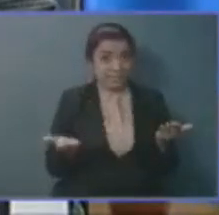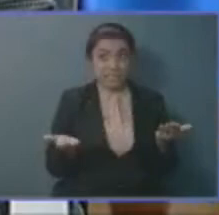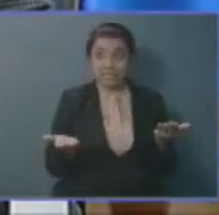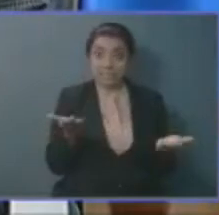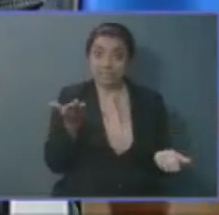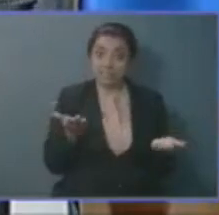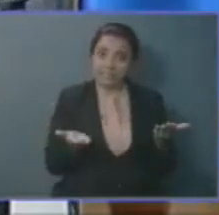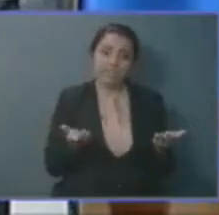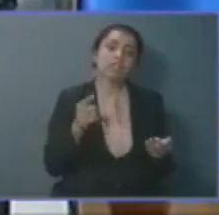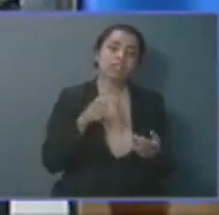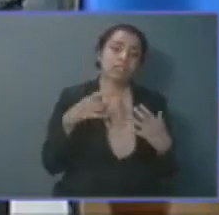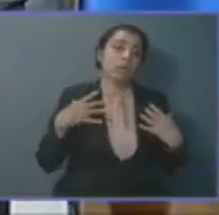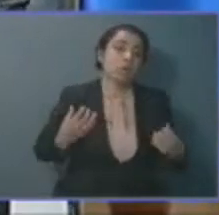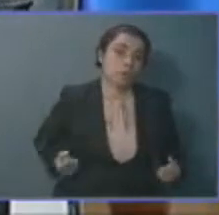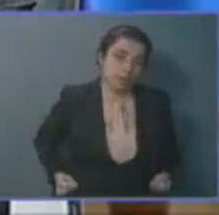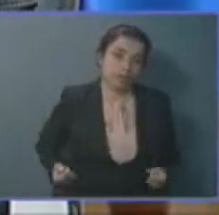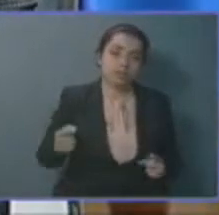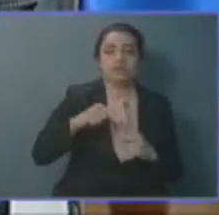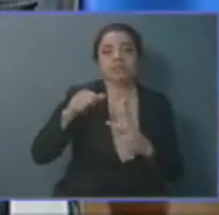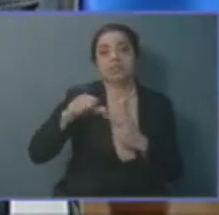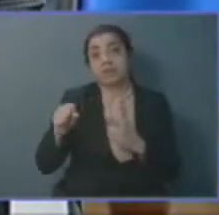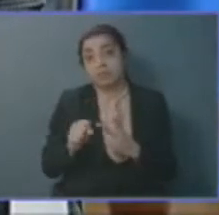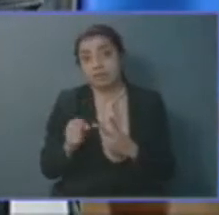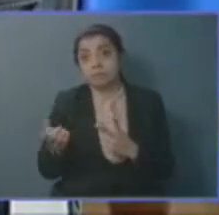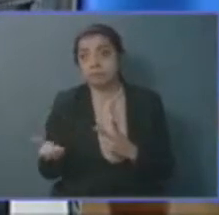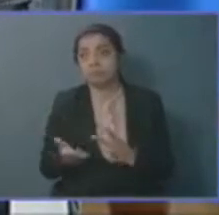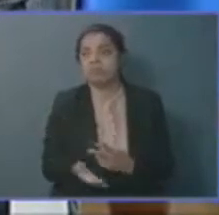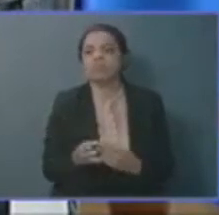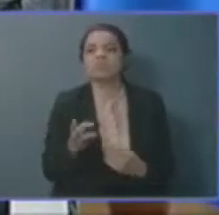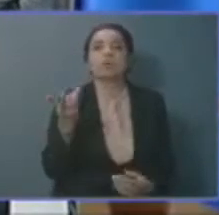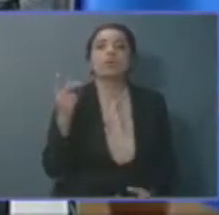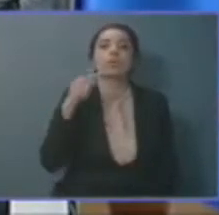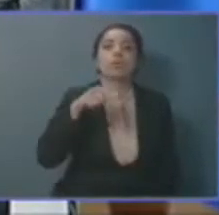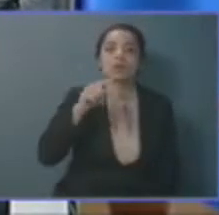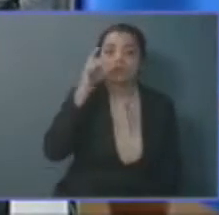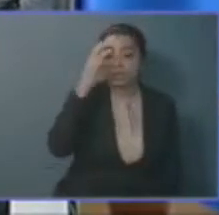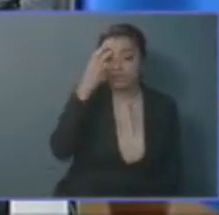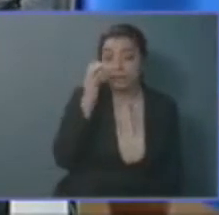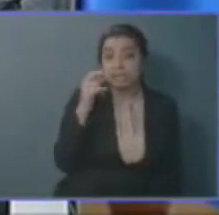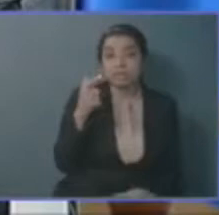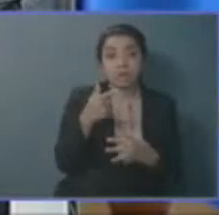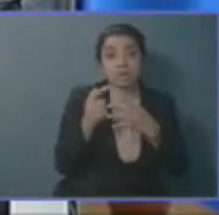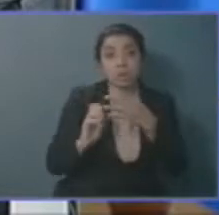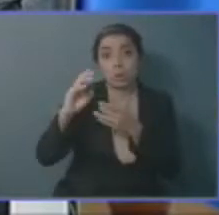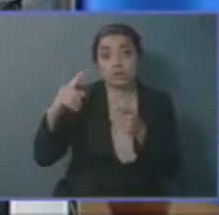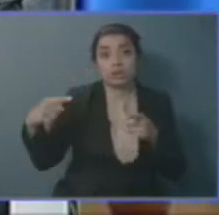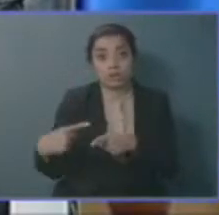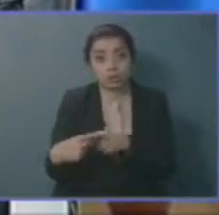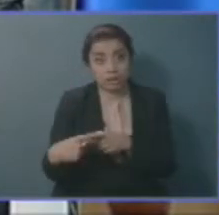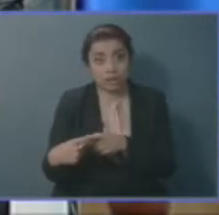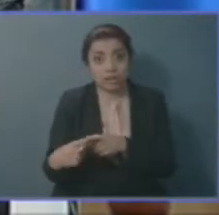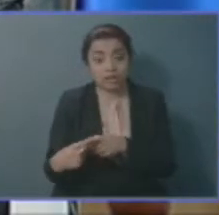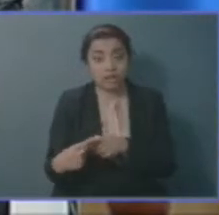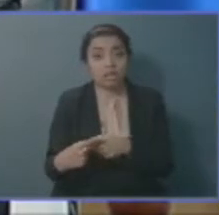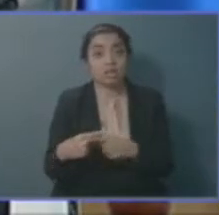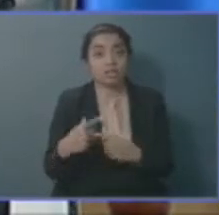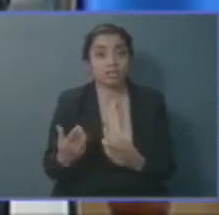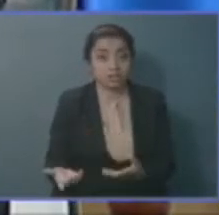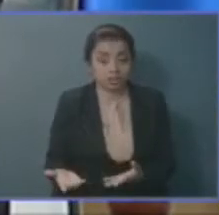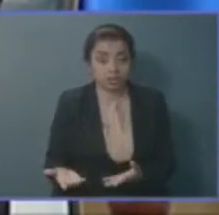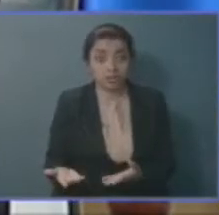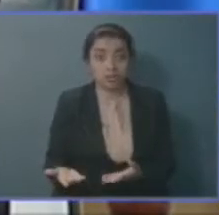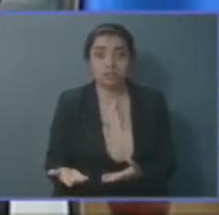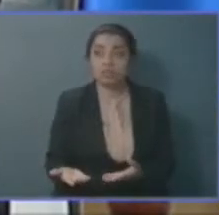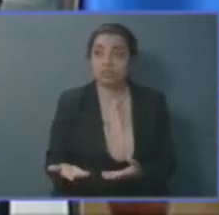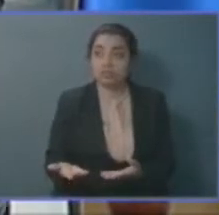lo planteado por el Ejecutivo y el Legislativo, cuando vino la sentencia de inconstitucionalidad de la Sala de lo